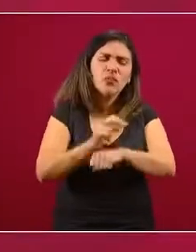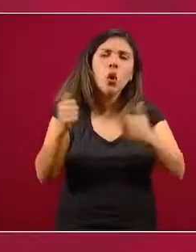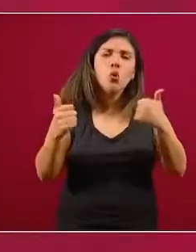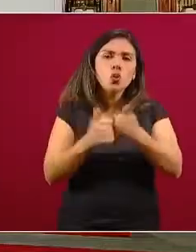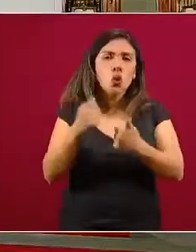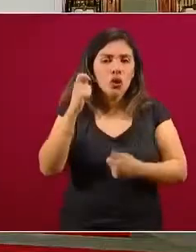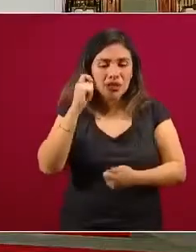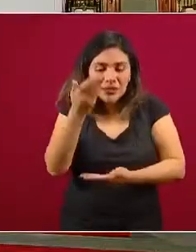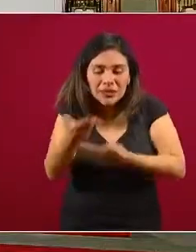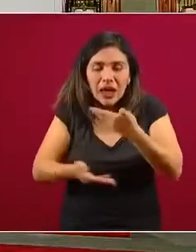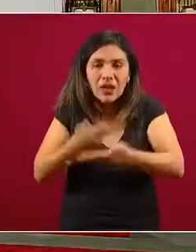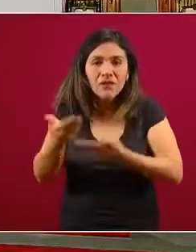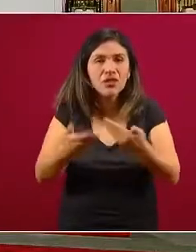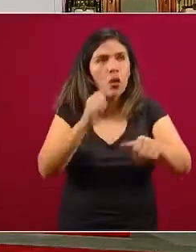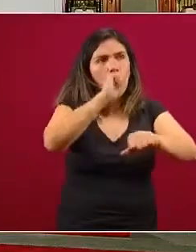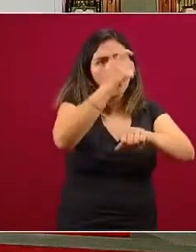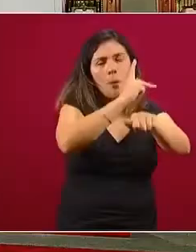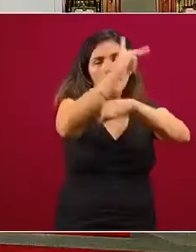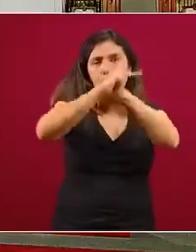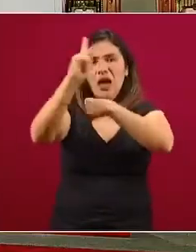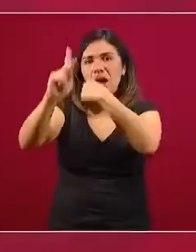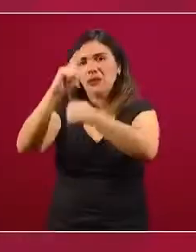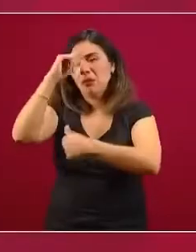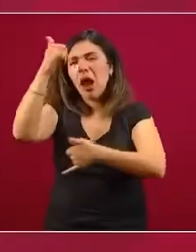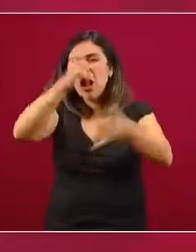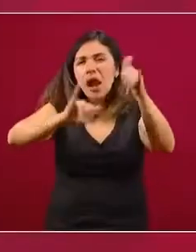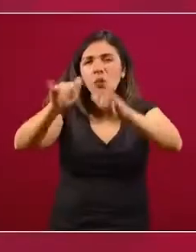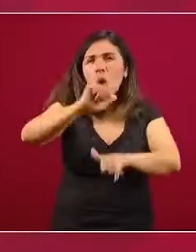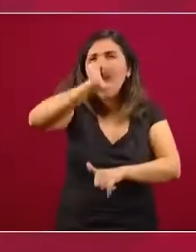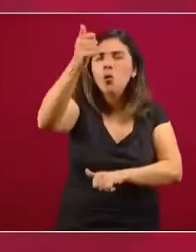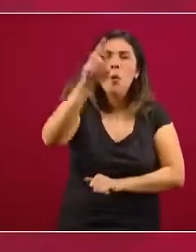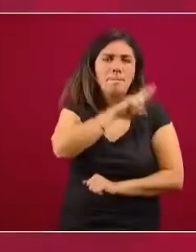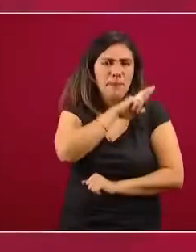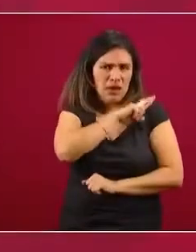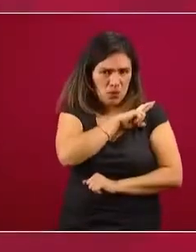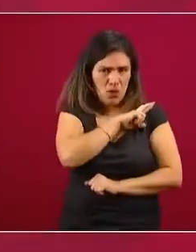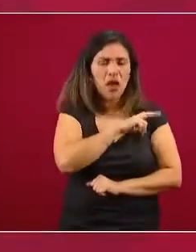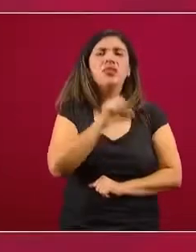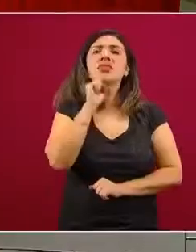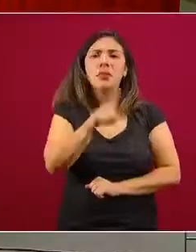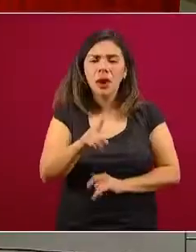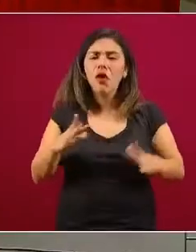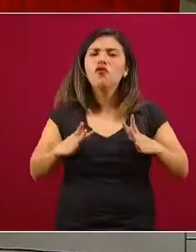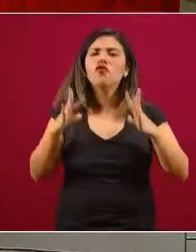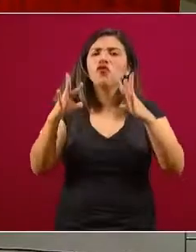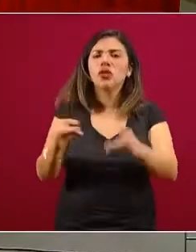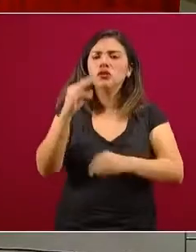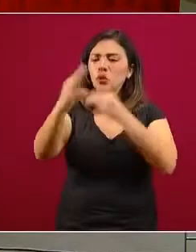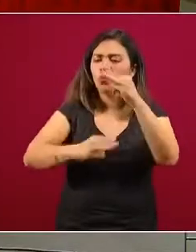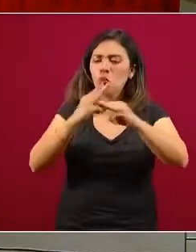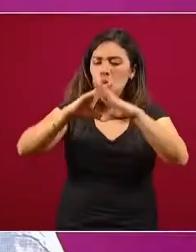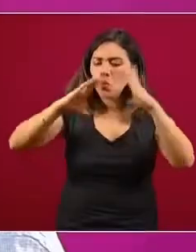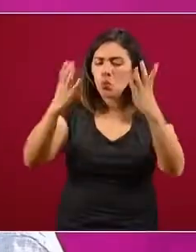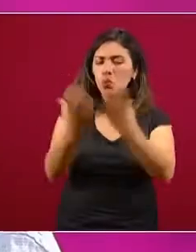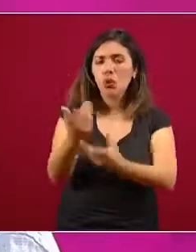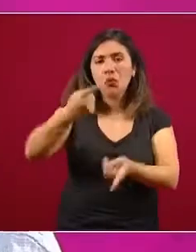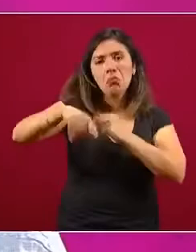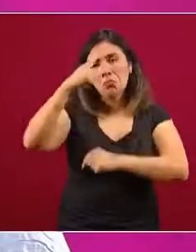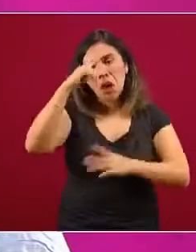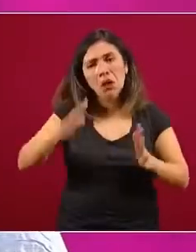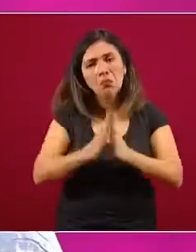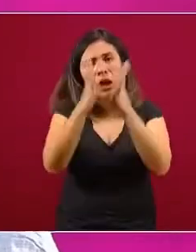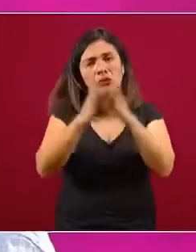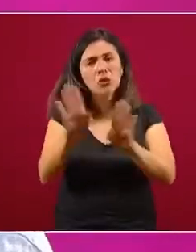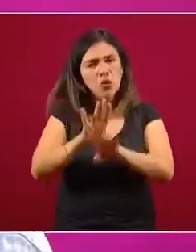nuestro servicio exterior a los laboratorios farmacéuticos privados, también a fundaciones globales que participan